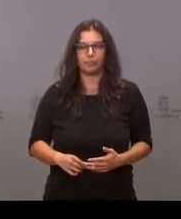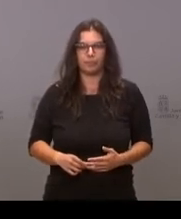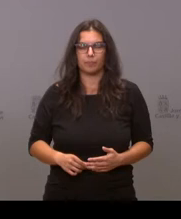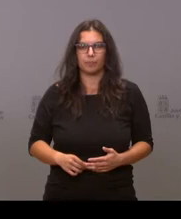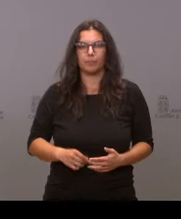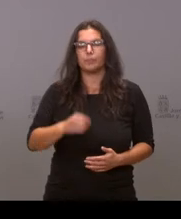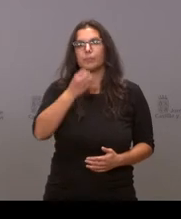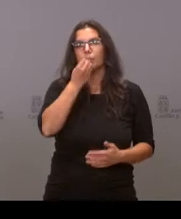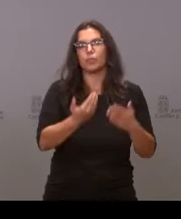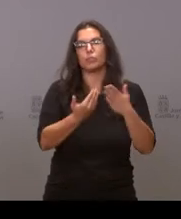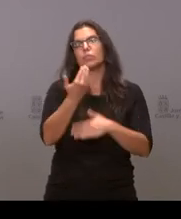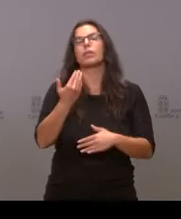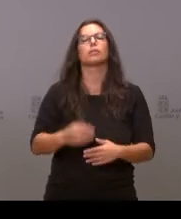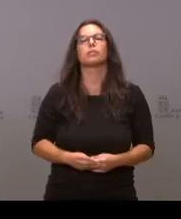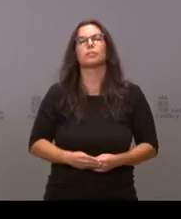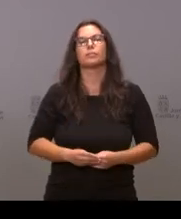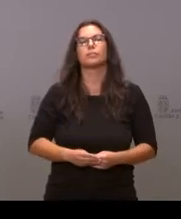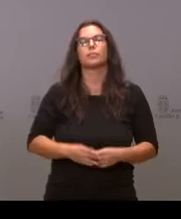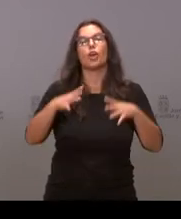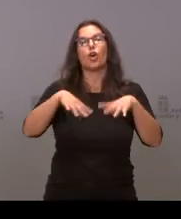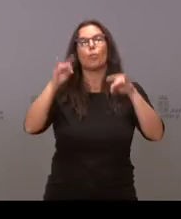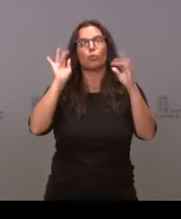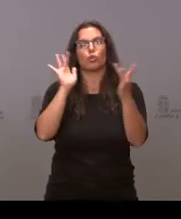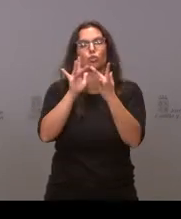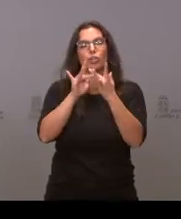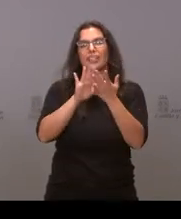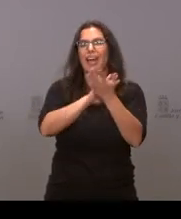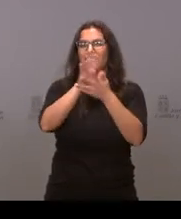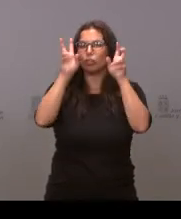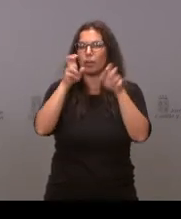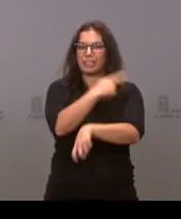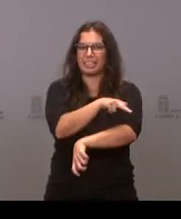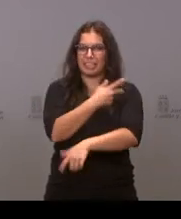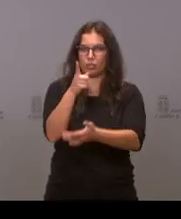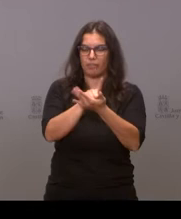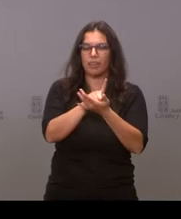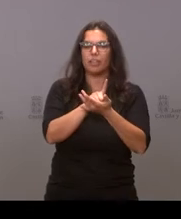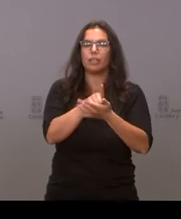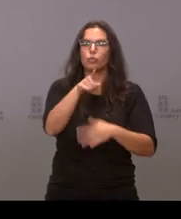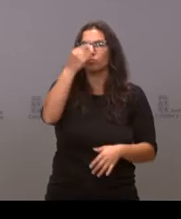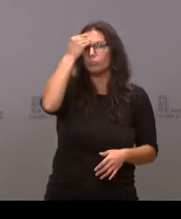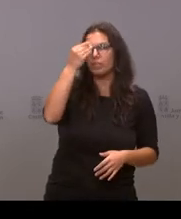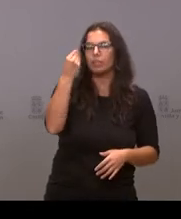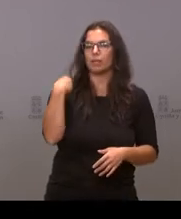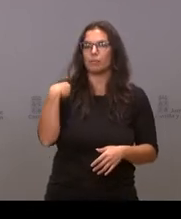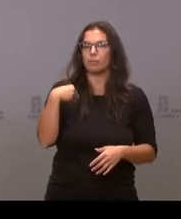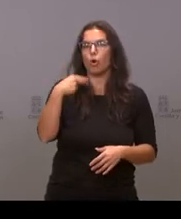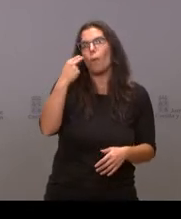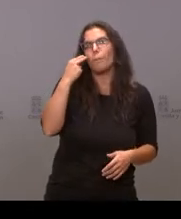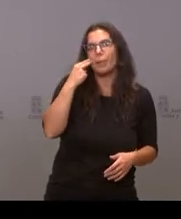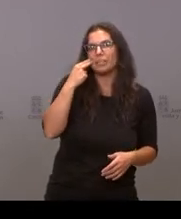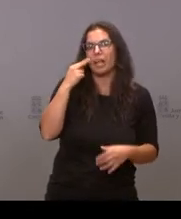y rezando ligeramente al tema sanitario cree o piensa que teme una moción de censura por parte de